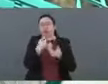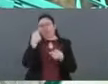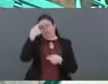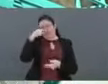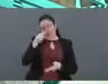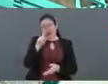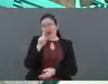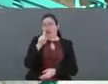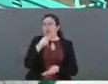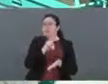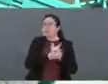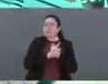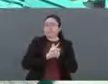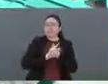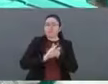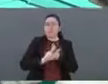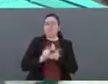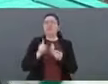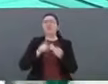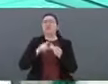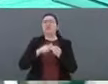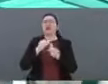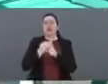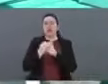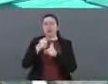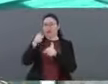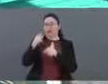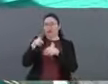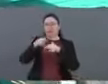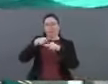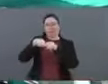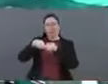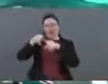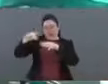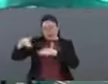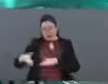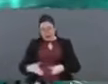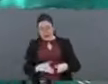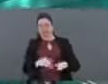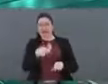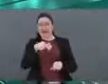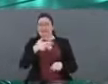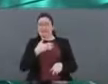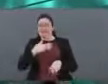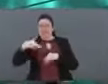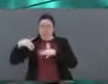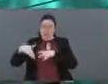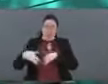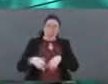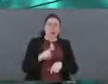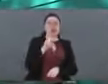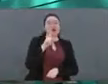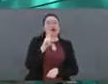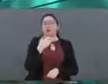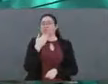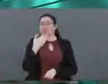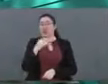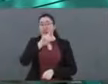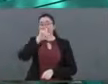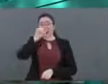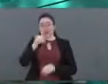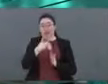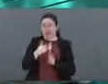que está junto abajo de donde están en este momento colocadas las sillas. Y junto al cárcamo están ya las bombas que